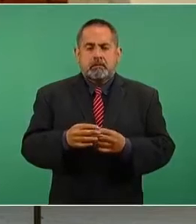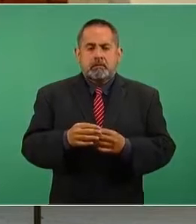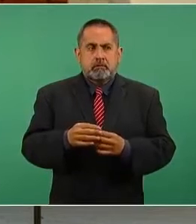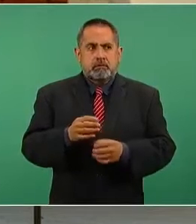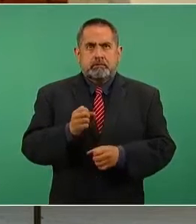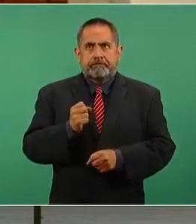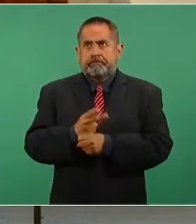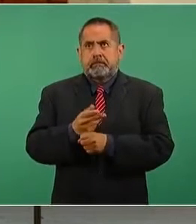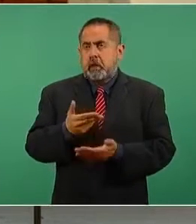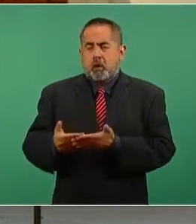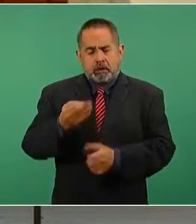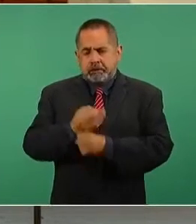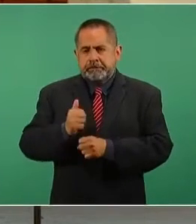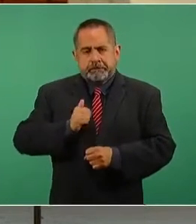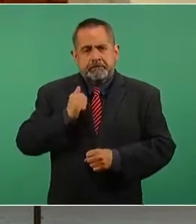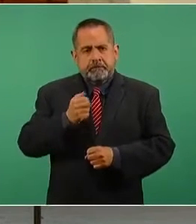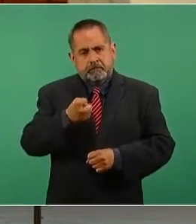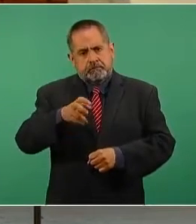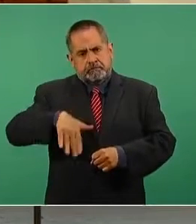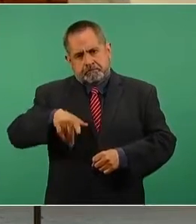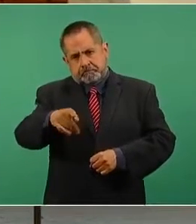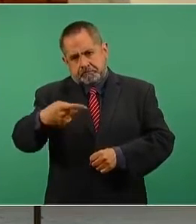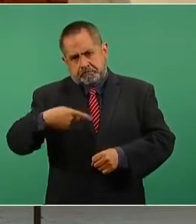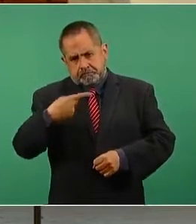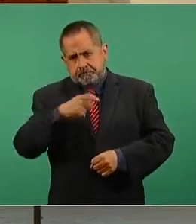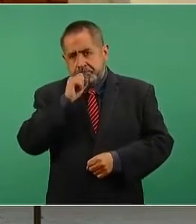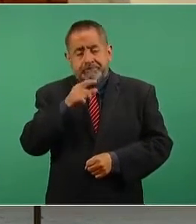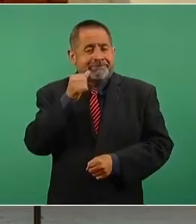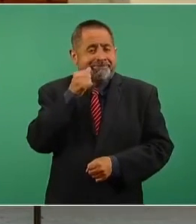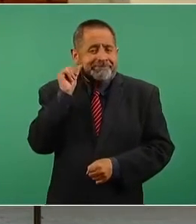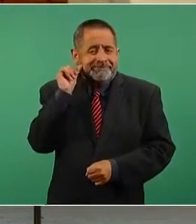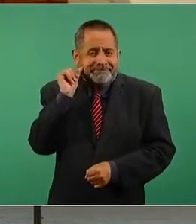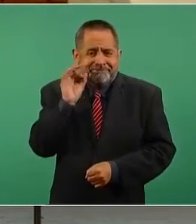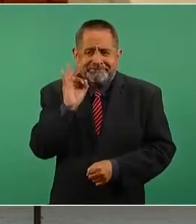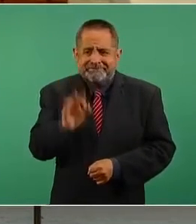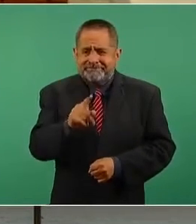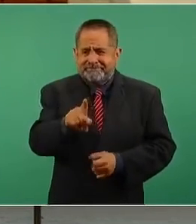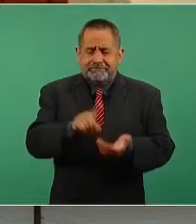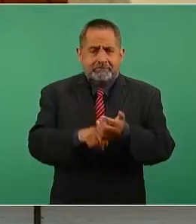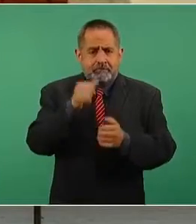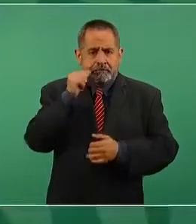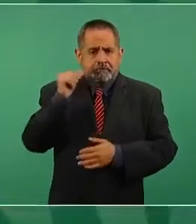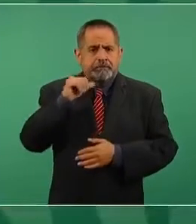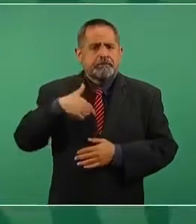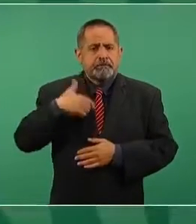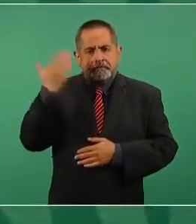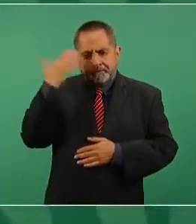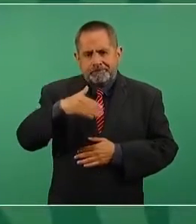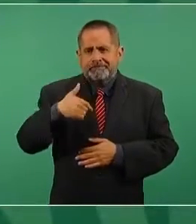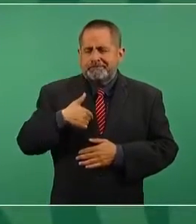oportuno, muy actual lo que estás planteando, porque fue ayer precisamente. Yo ya sabía